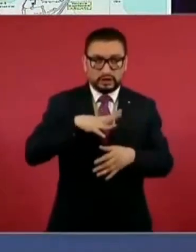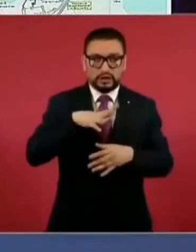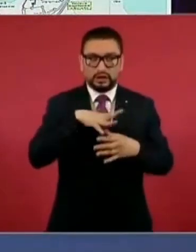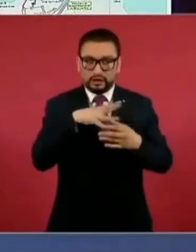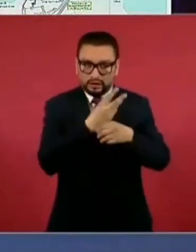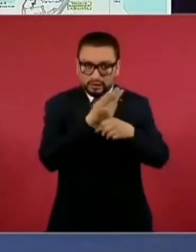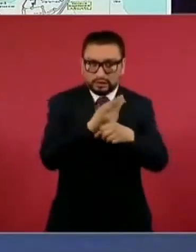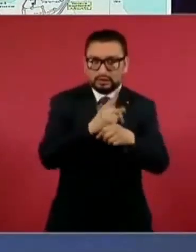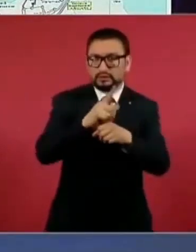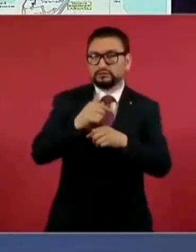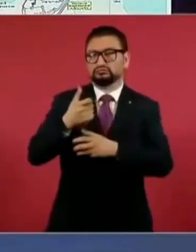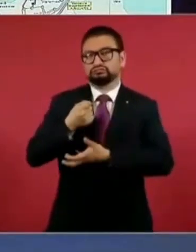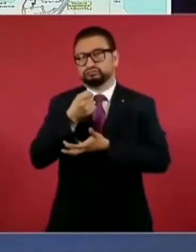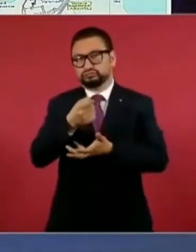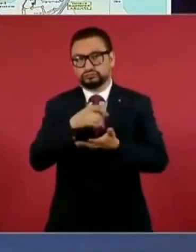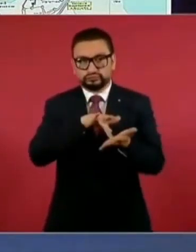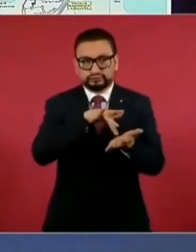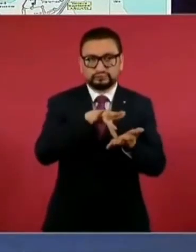los recursos que se tienen